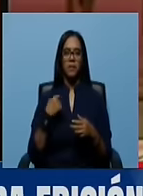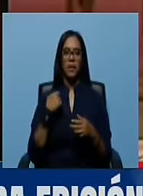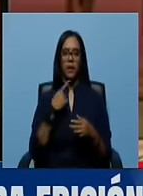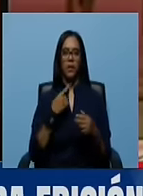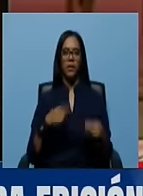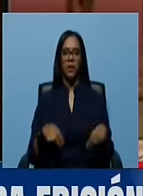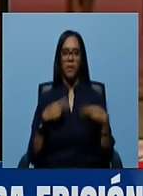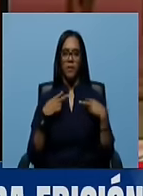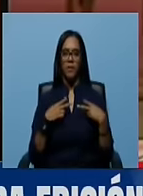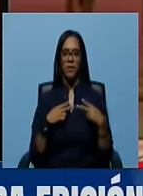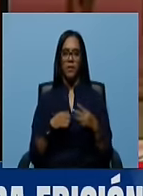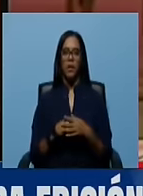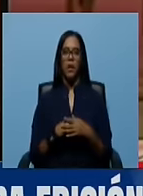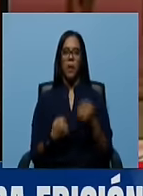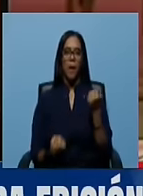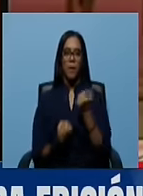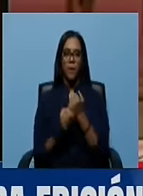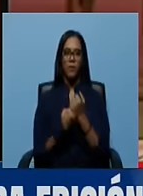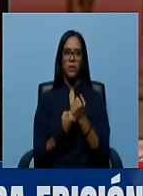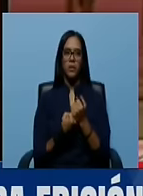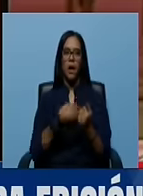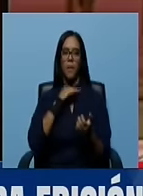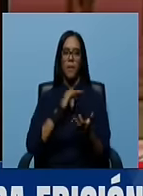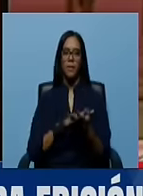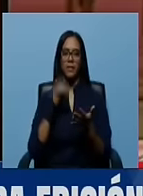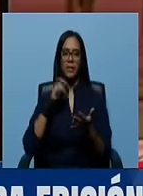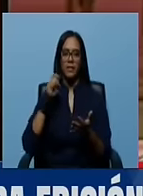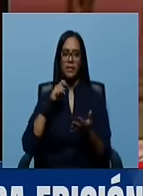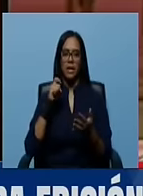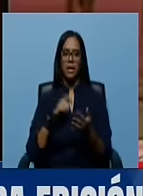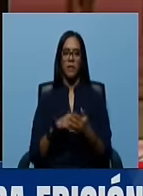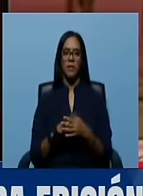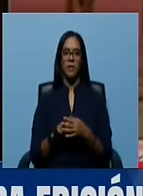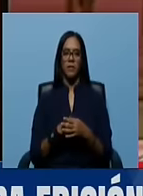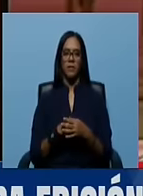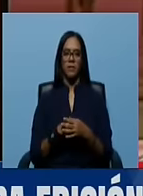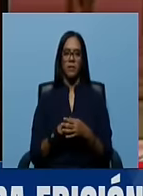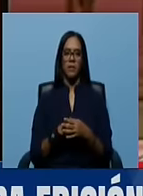vida y con mi apoyo a muerte si es necesario, me dijo.